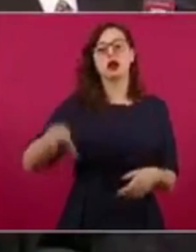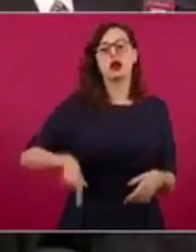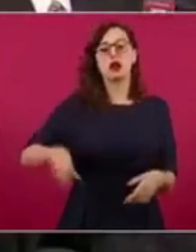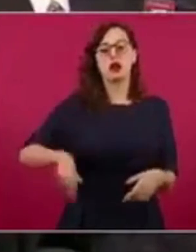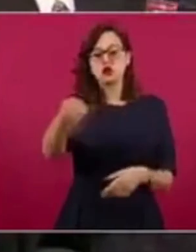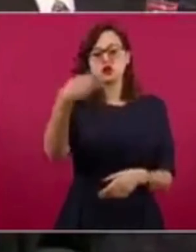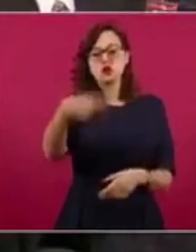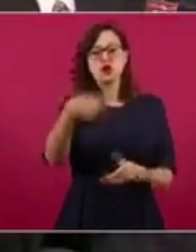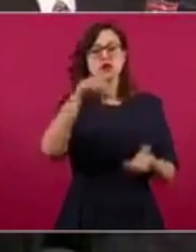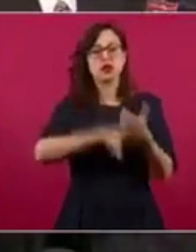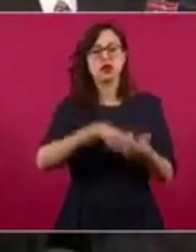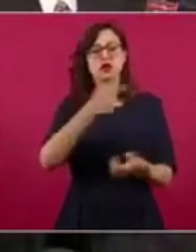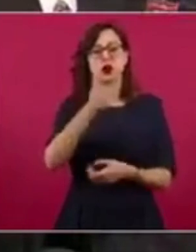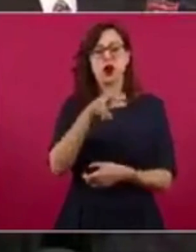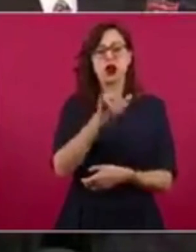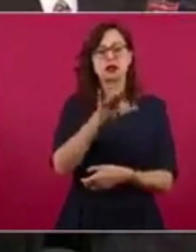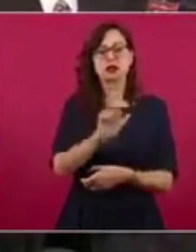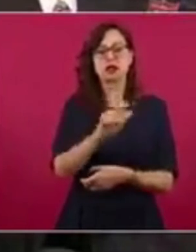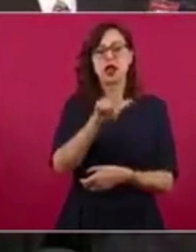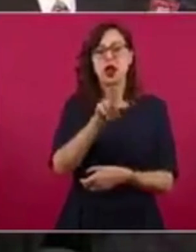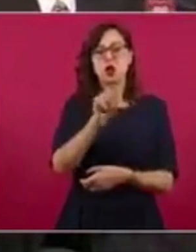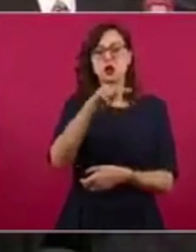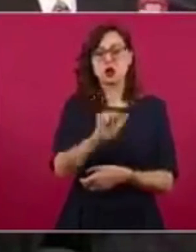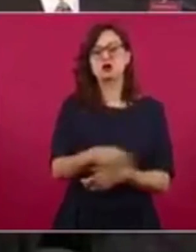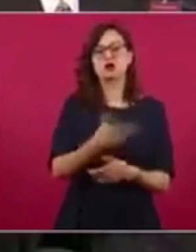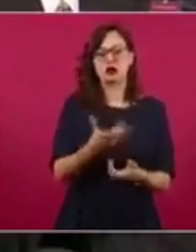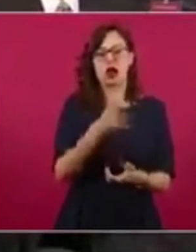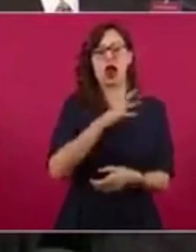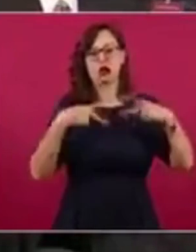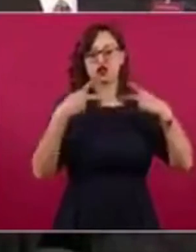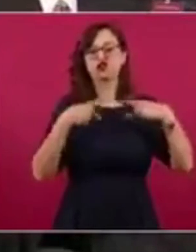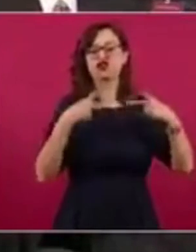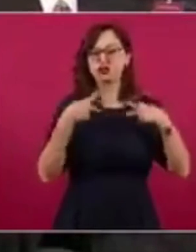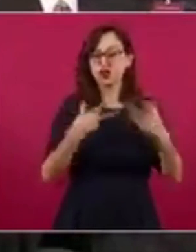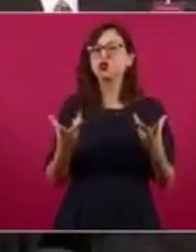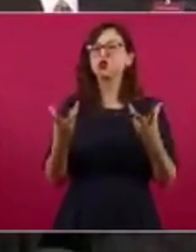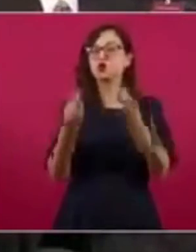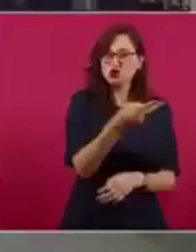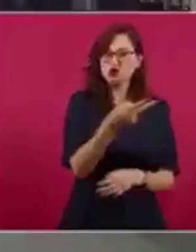Genaro García Luna y a Felipe Calderón, si ha quedado más que claro que ambos tenían un narcogobierno?